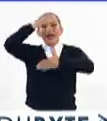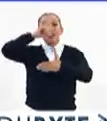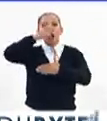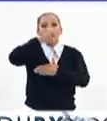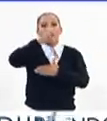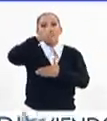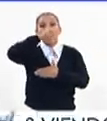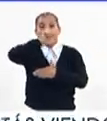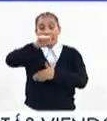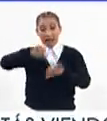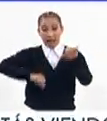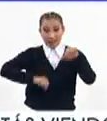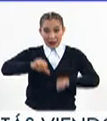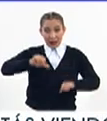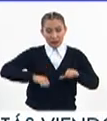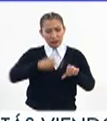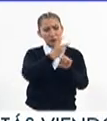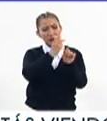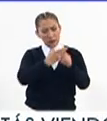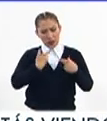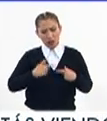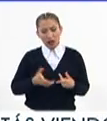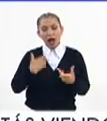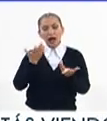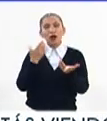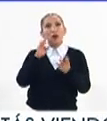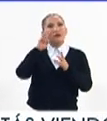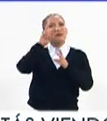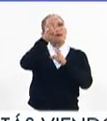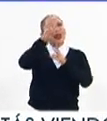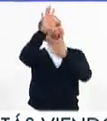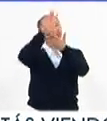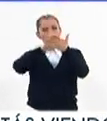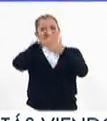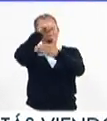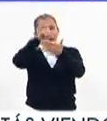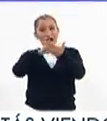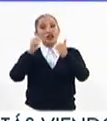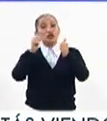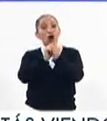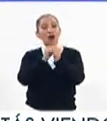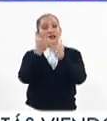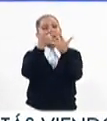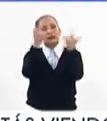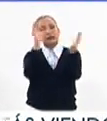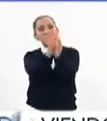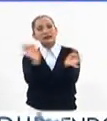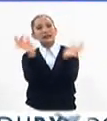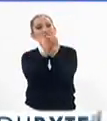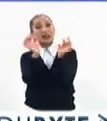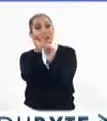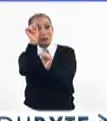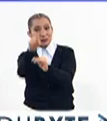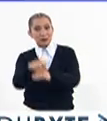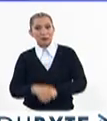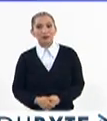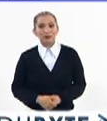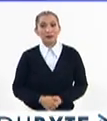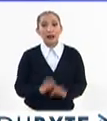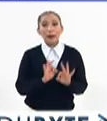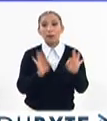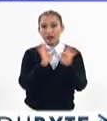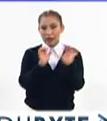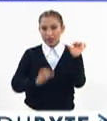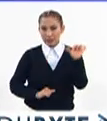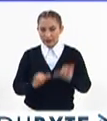Rivera. En la actividad, se invita a los presentes a apreciar el mural que resguarda el recinto a través de narraciones y descripciones del mismo. Lo importante de